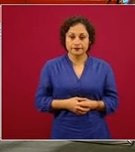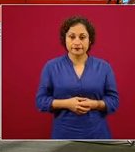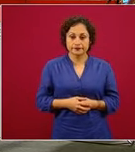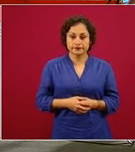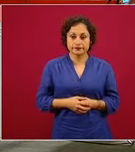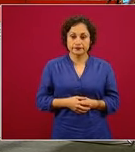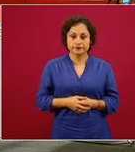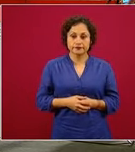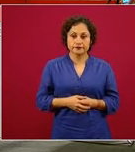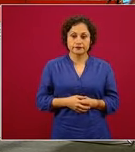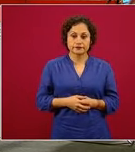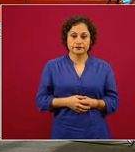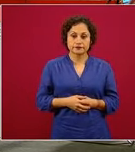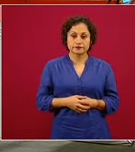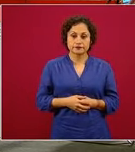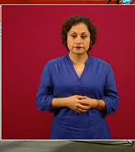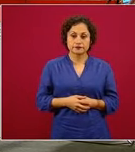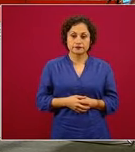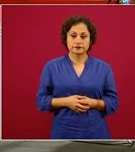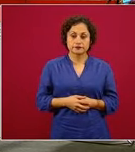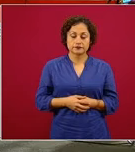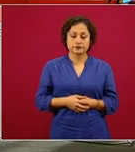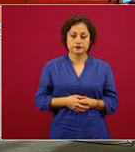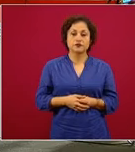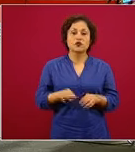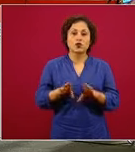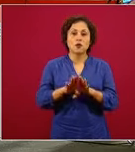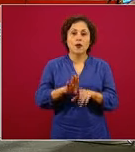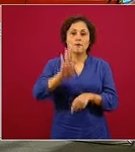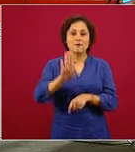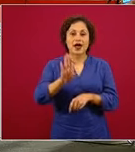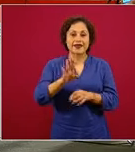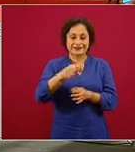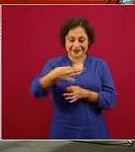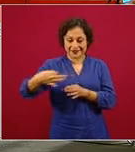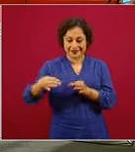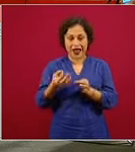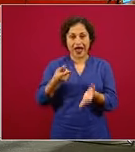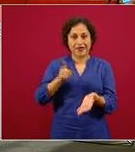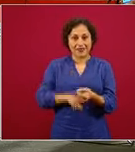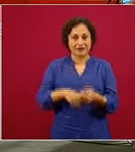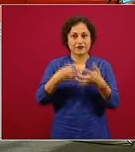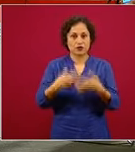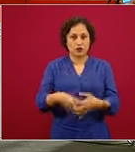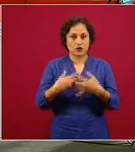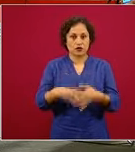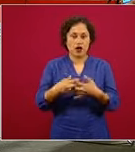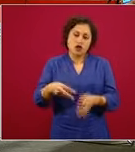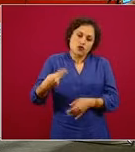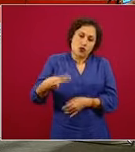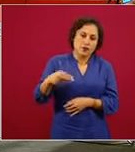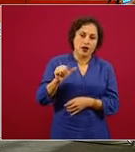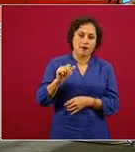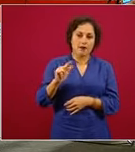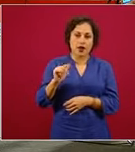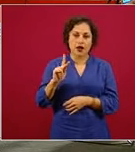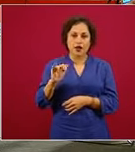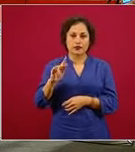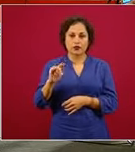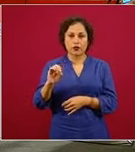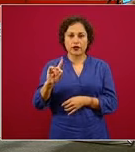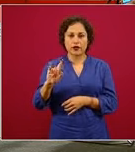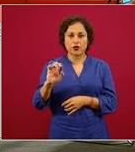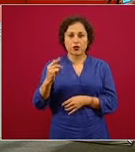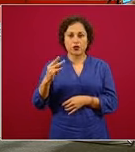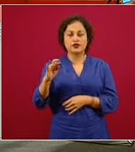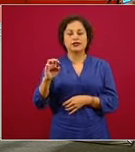está la toma de esa fábrica que aquí está representada por el aparato de Golgi, sigue una secuencia, se